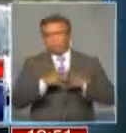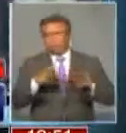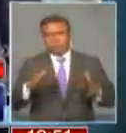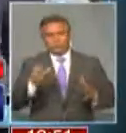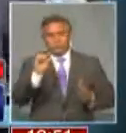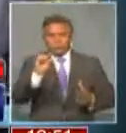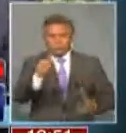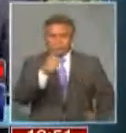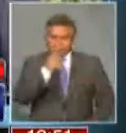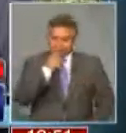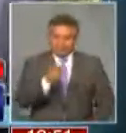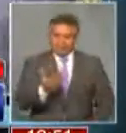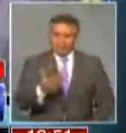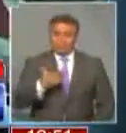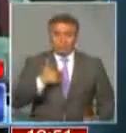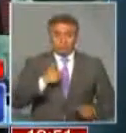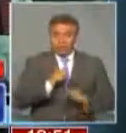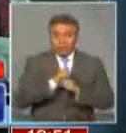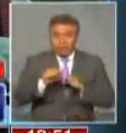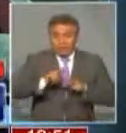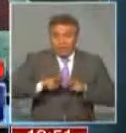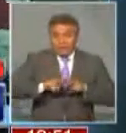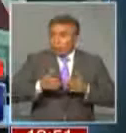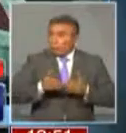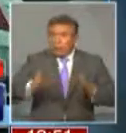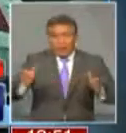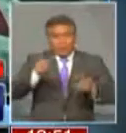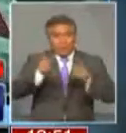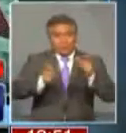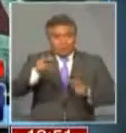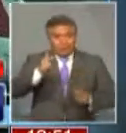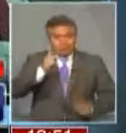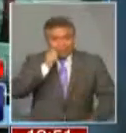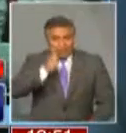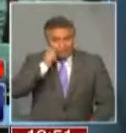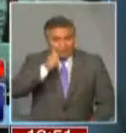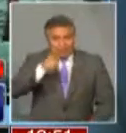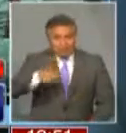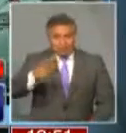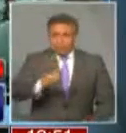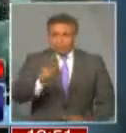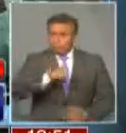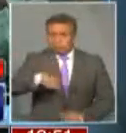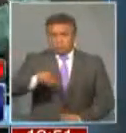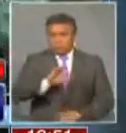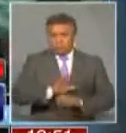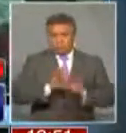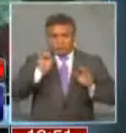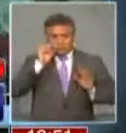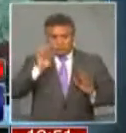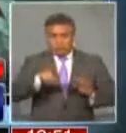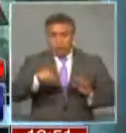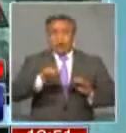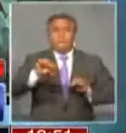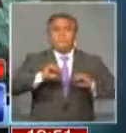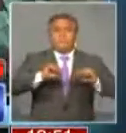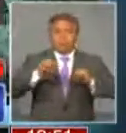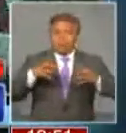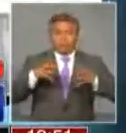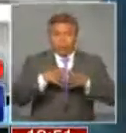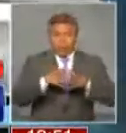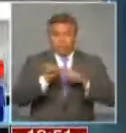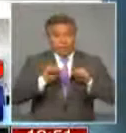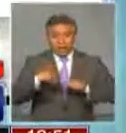poco seria, porque yo no puedo saber lo que hace cualquier persona en su día a día y nadie tiene por qué saberlo? Un partido político no es un regimiento,